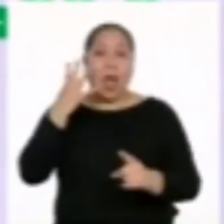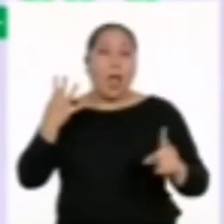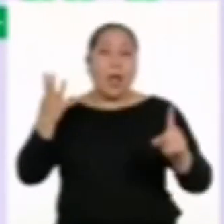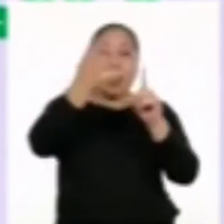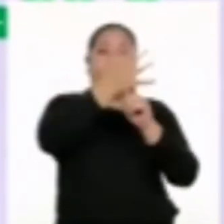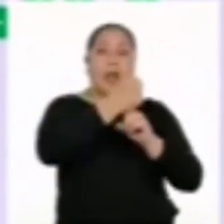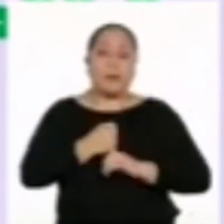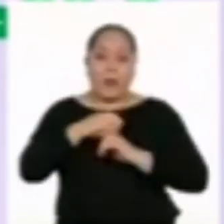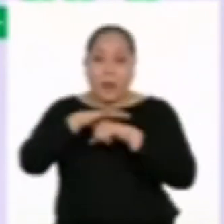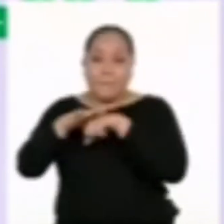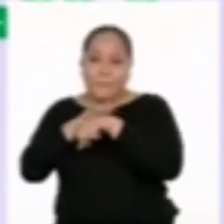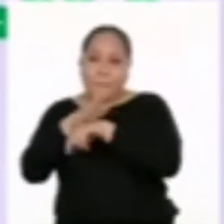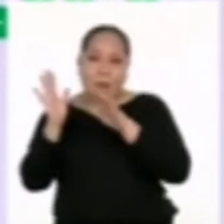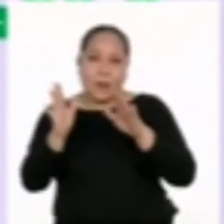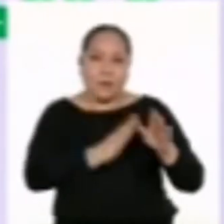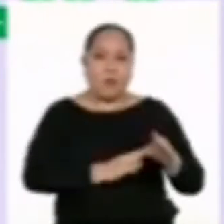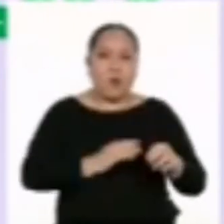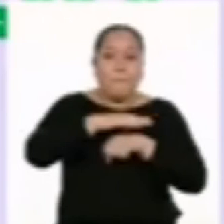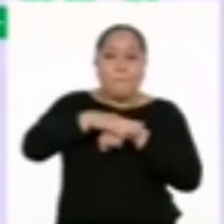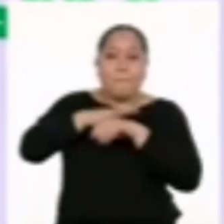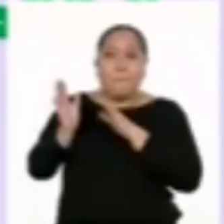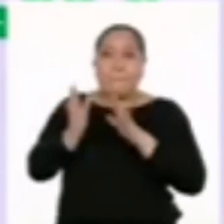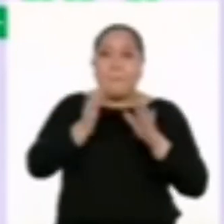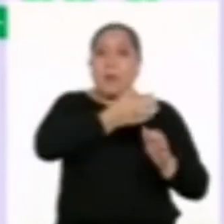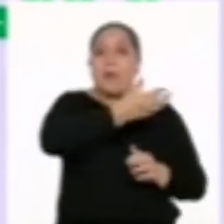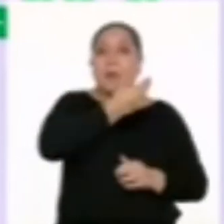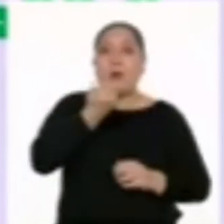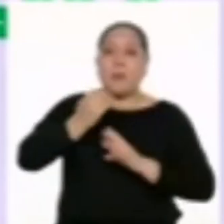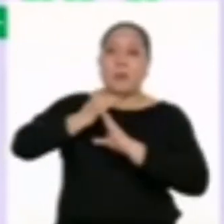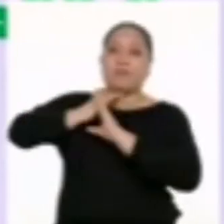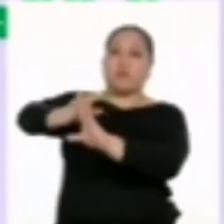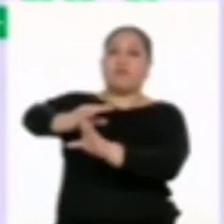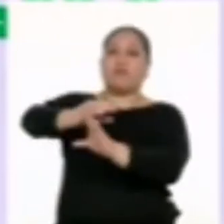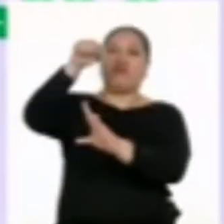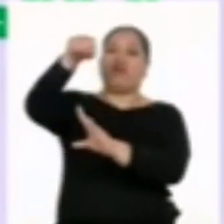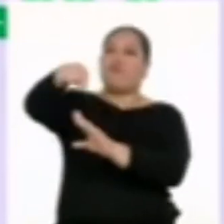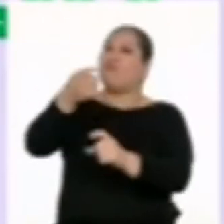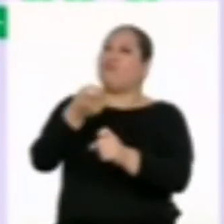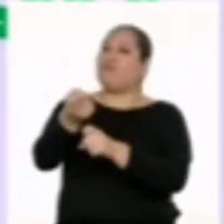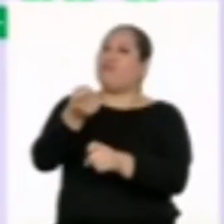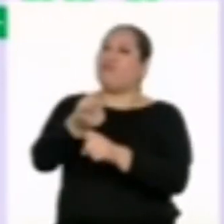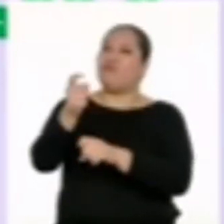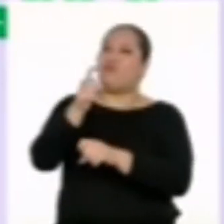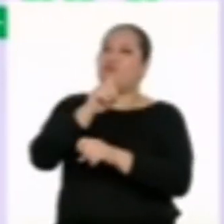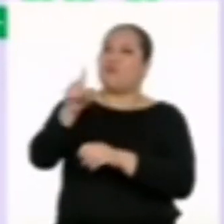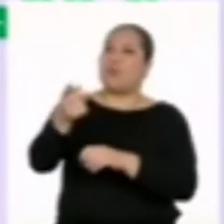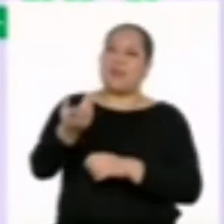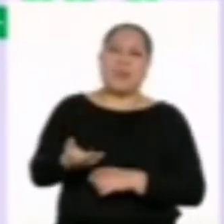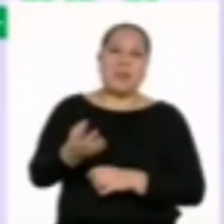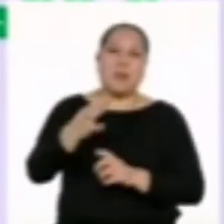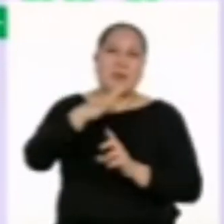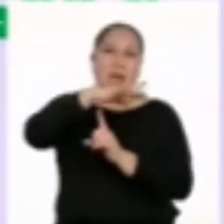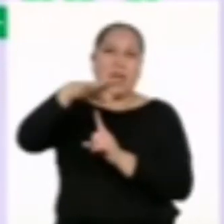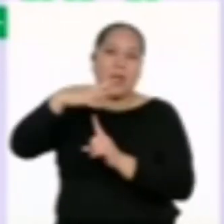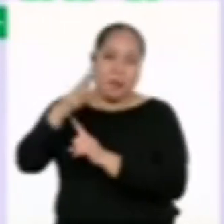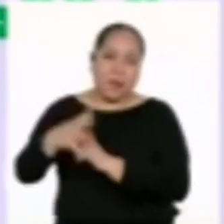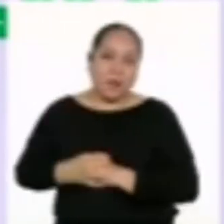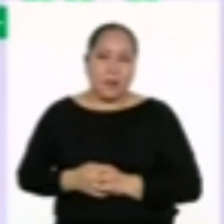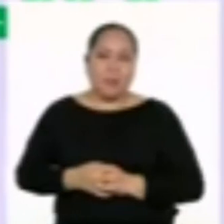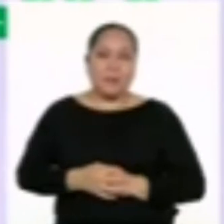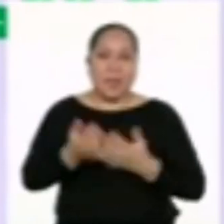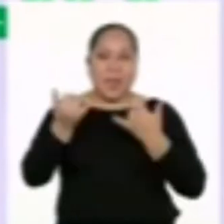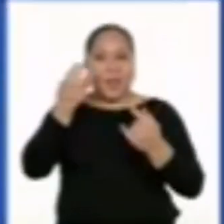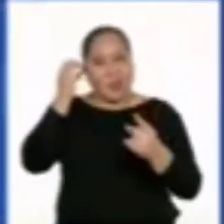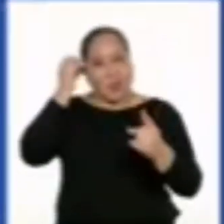lograrlo, iniciamos la planificación de un plan de mejora para frenar el impacto negativo que nuestras acciones tienen en el ambiente. Ahora